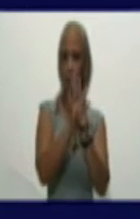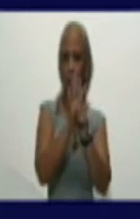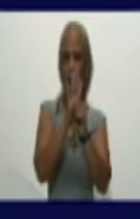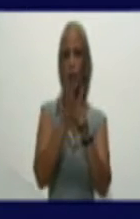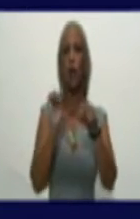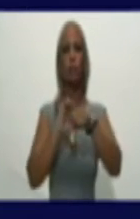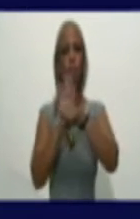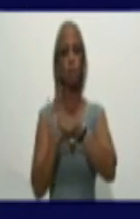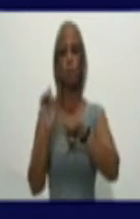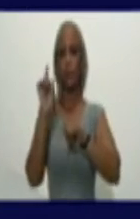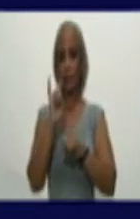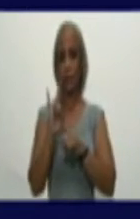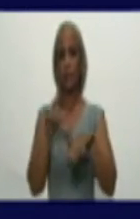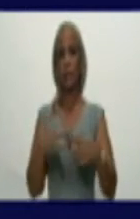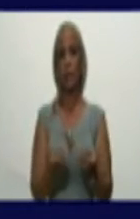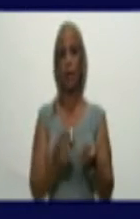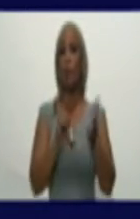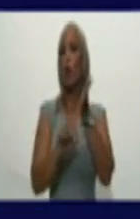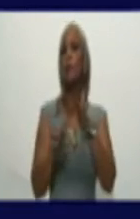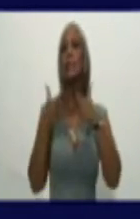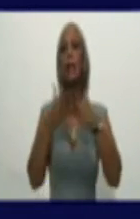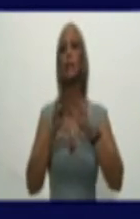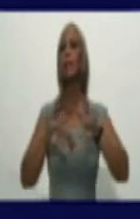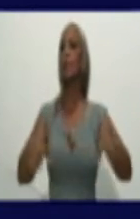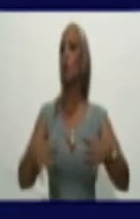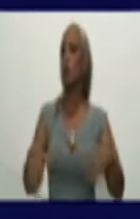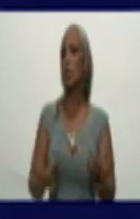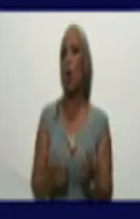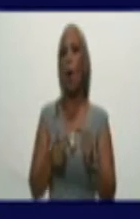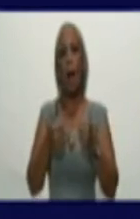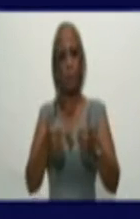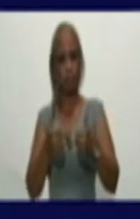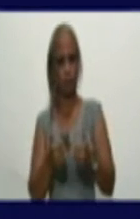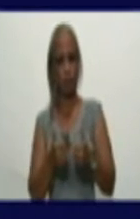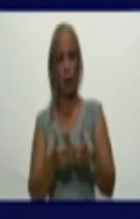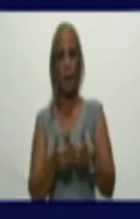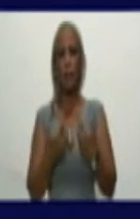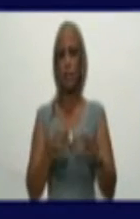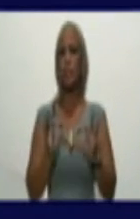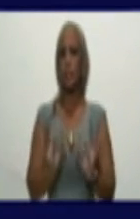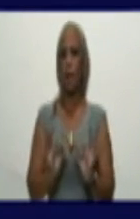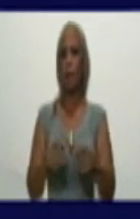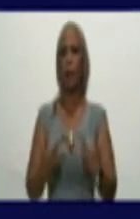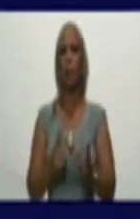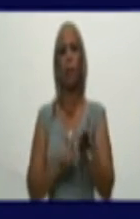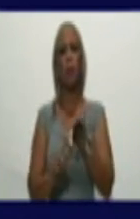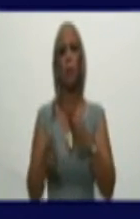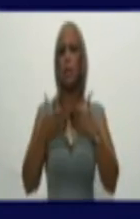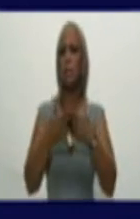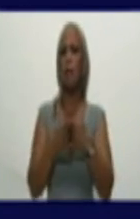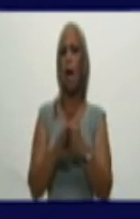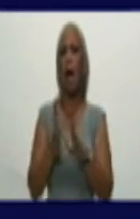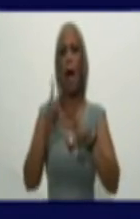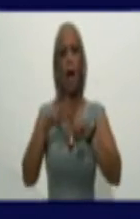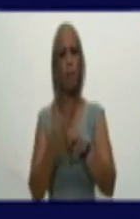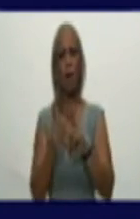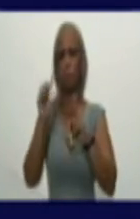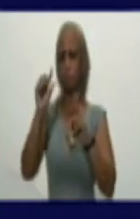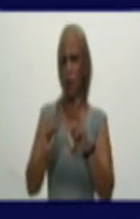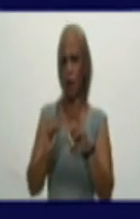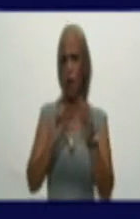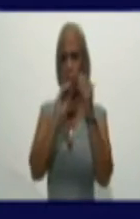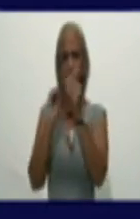Cuba, la provincia siempre tuvo una situación bastante favorable. Siempre fue de las provincias que menos casos reportó y que